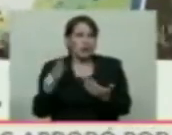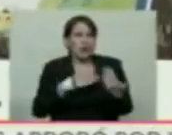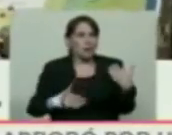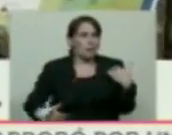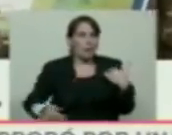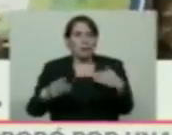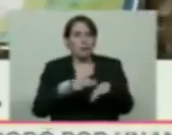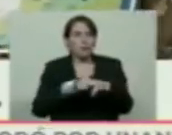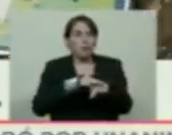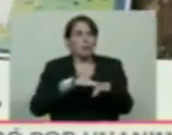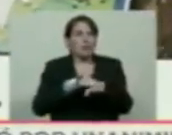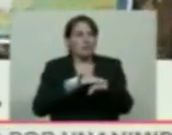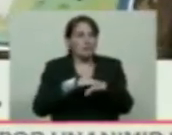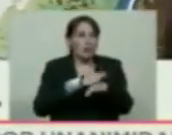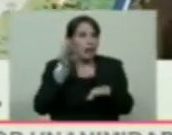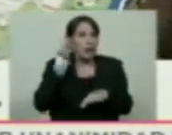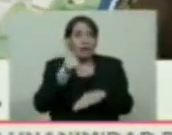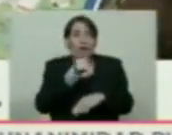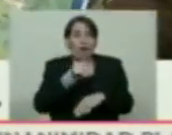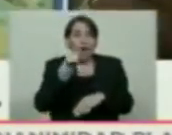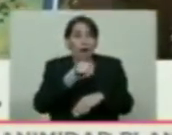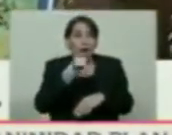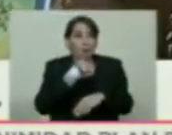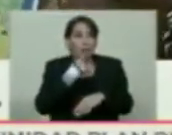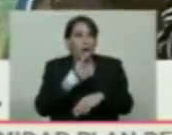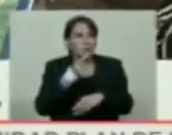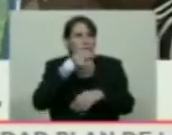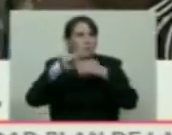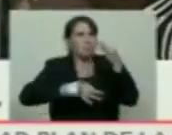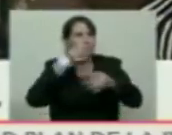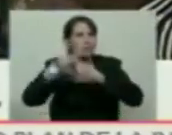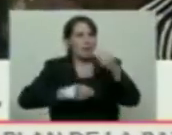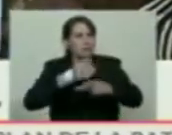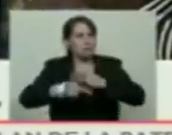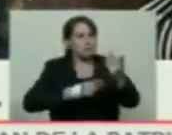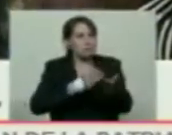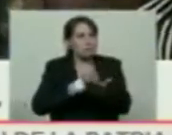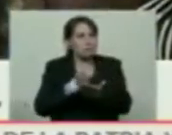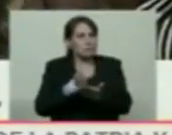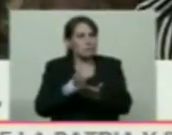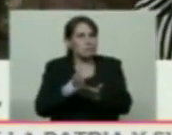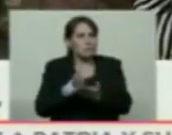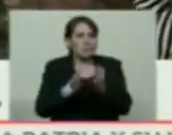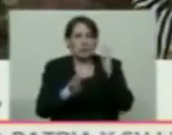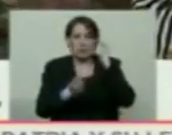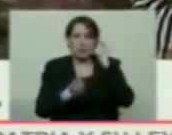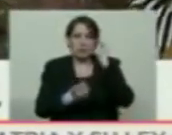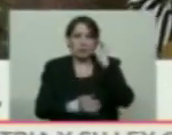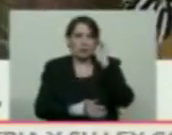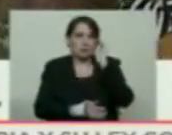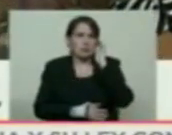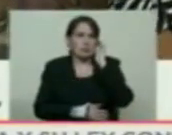ministra de Aguas, ha venido explicando por qué la progresividad, porque el agua requiere,